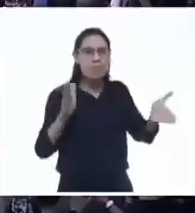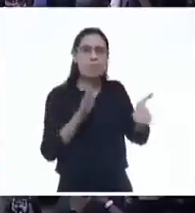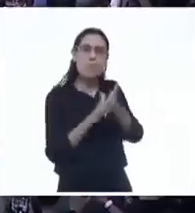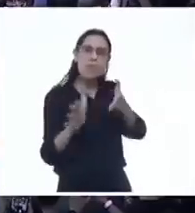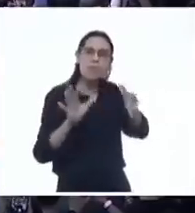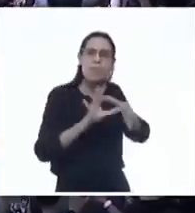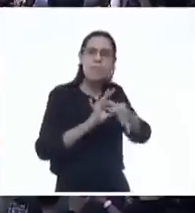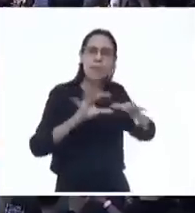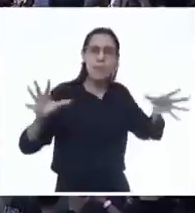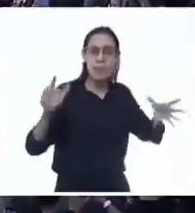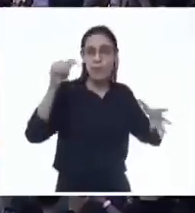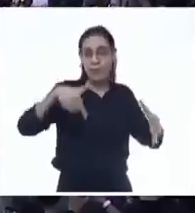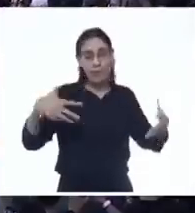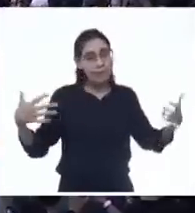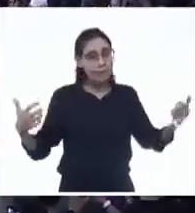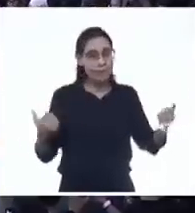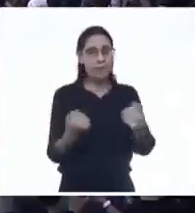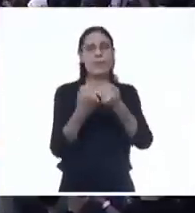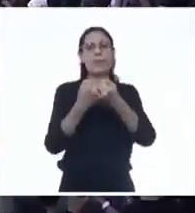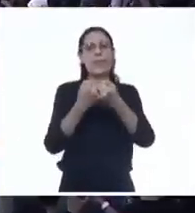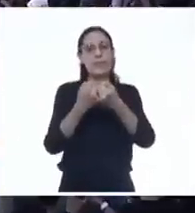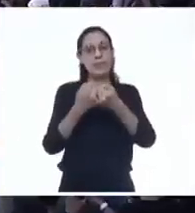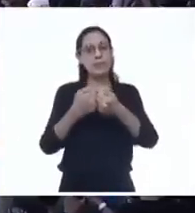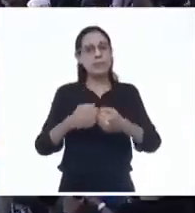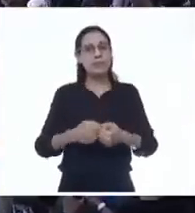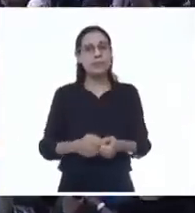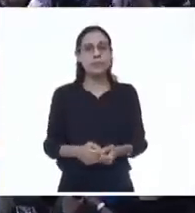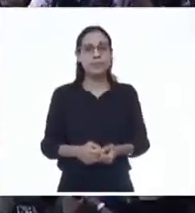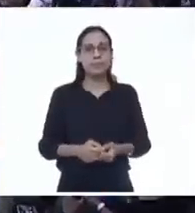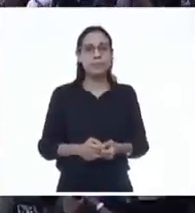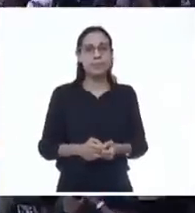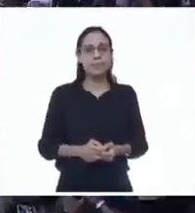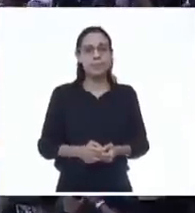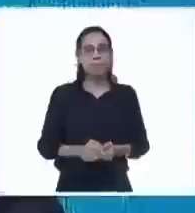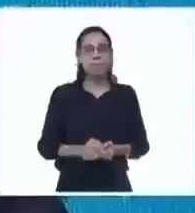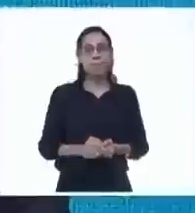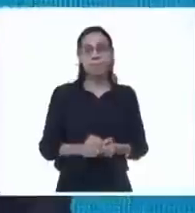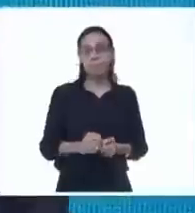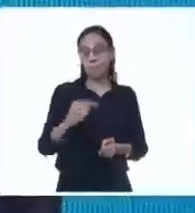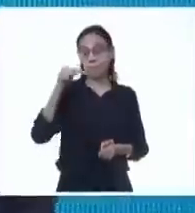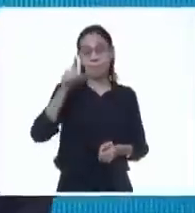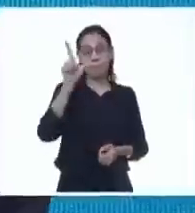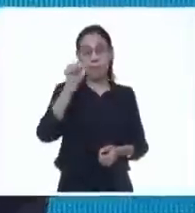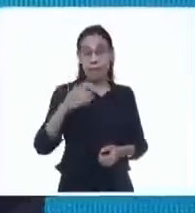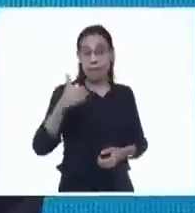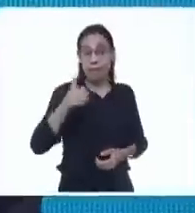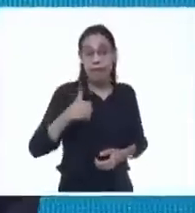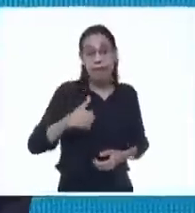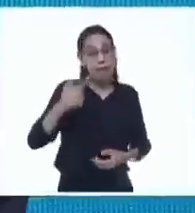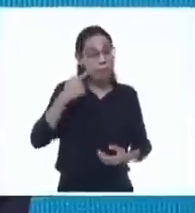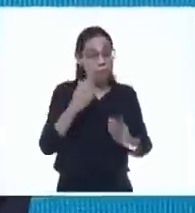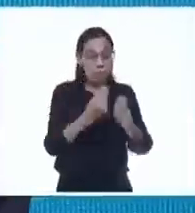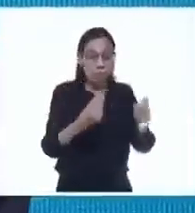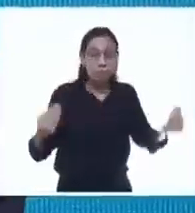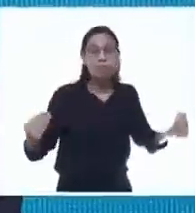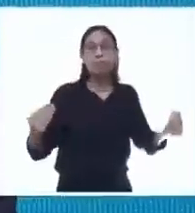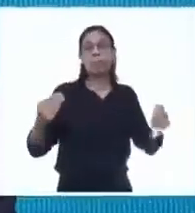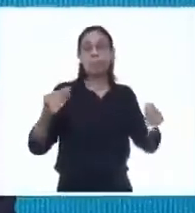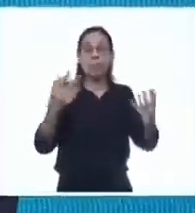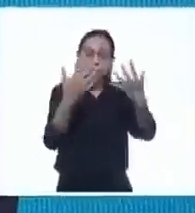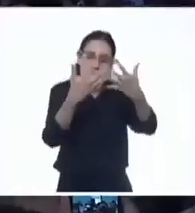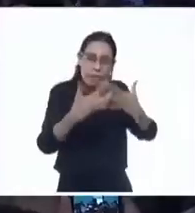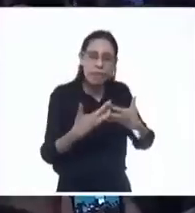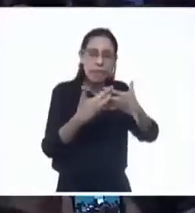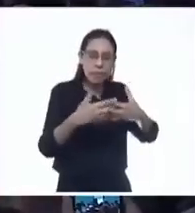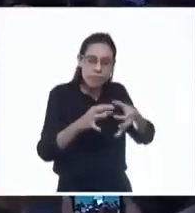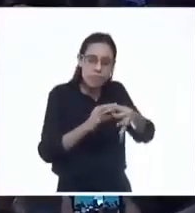de alguna manera los argentinos manifiestan, abrazan este sistema